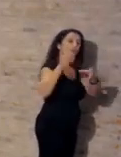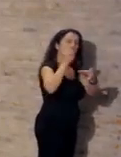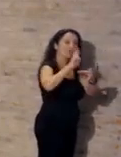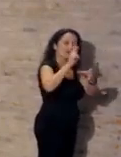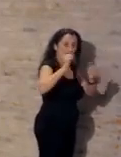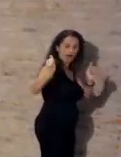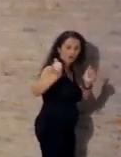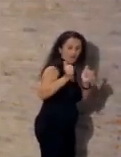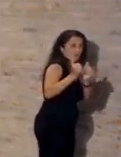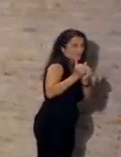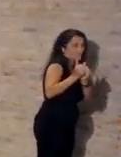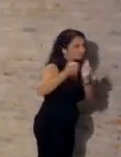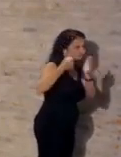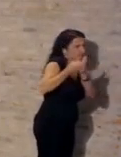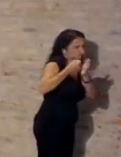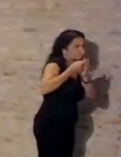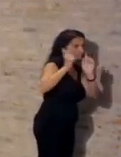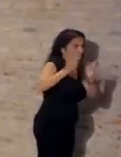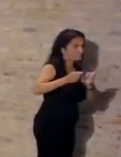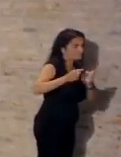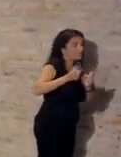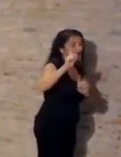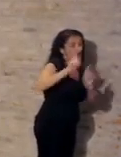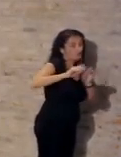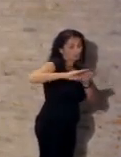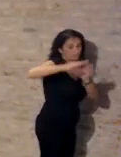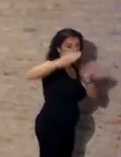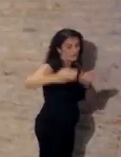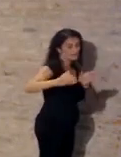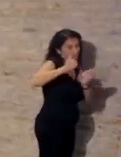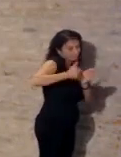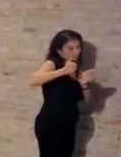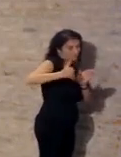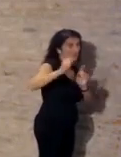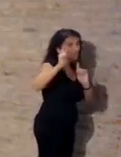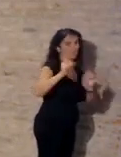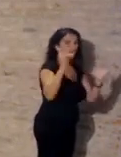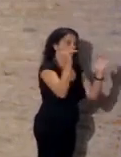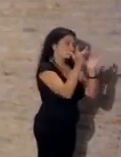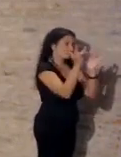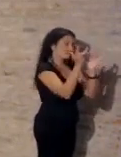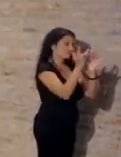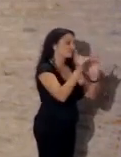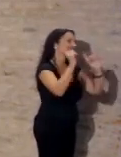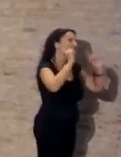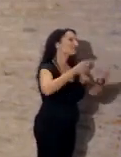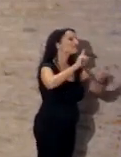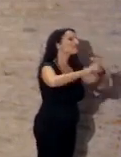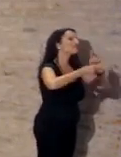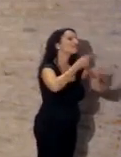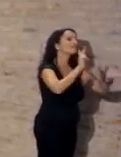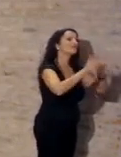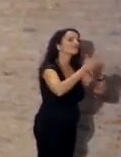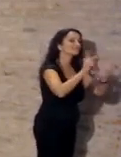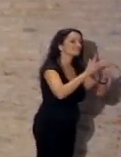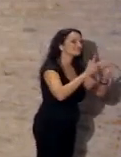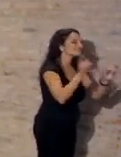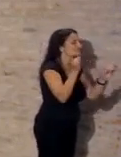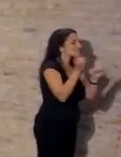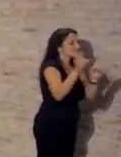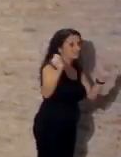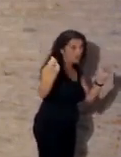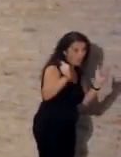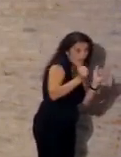militancia por estar en esta mesa sea presencial o virtualmente eh a las intérpretes de lengua de